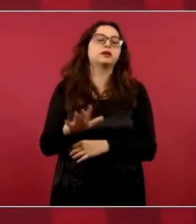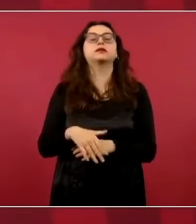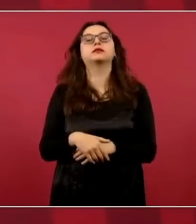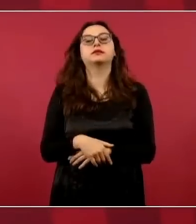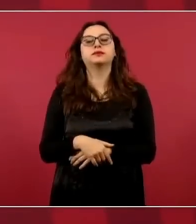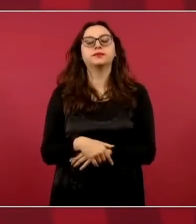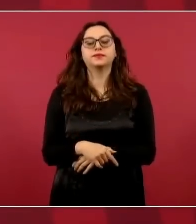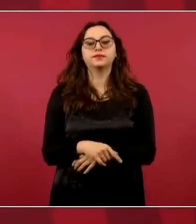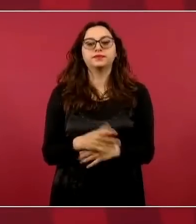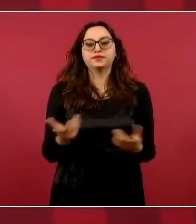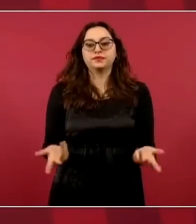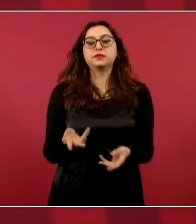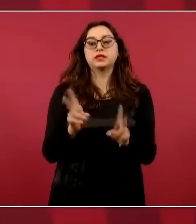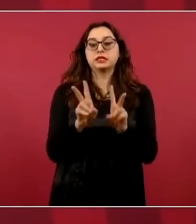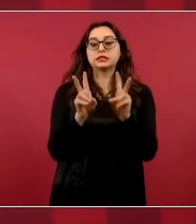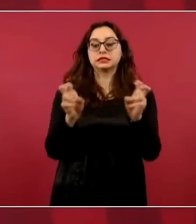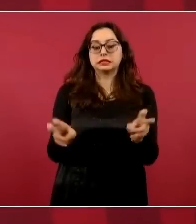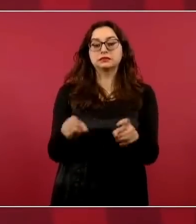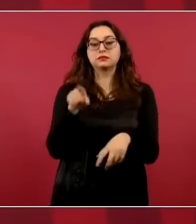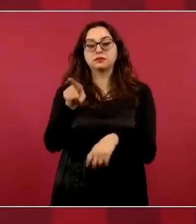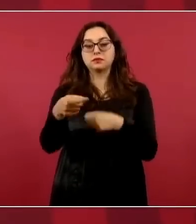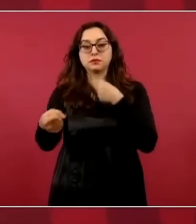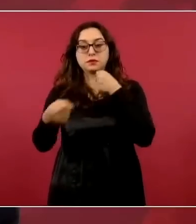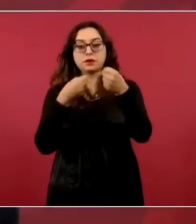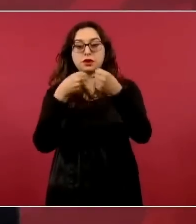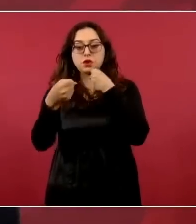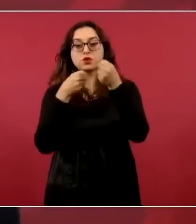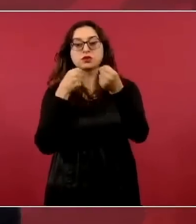los periodistas que tú planteas, porque